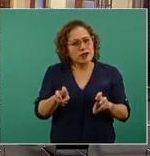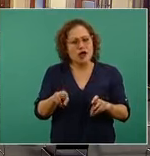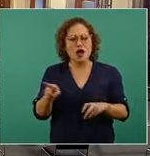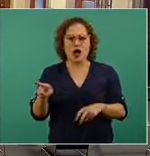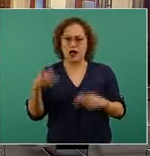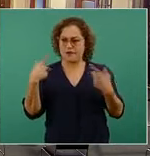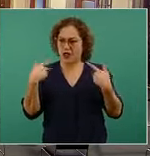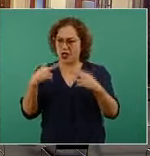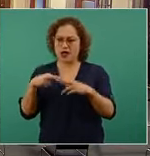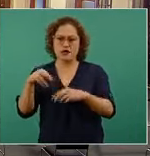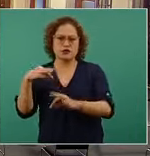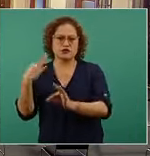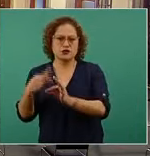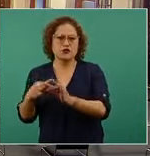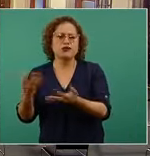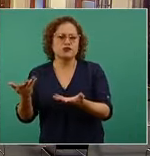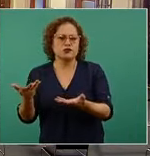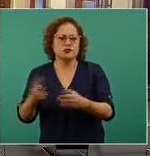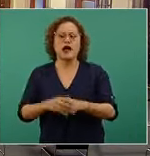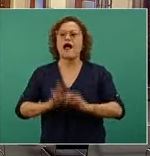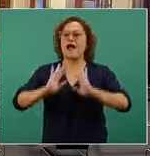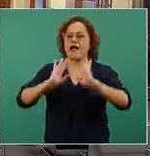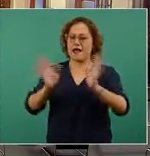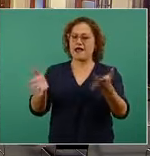que están estados en